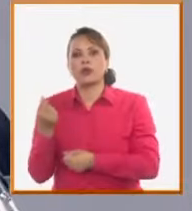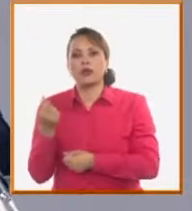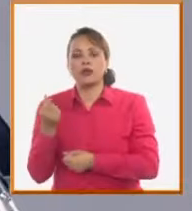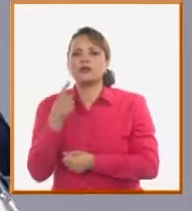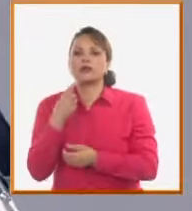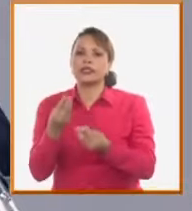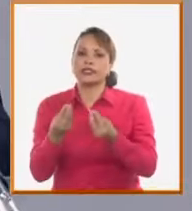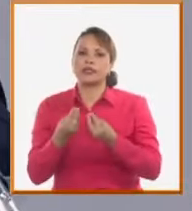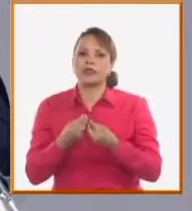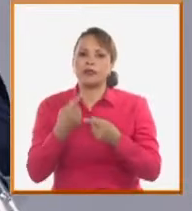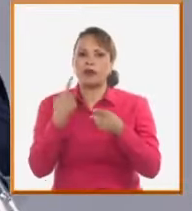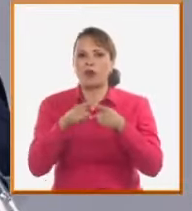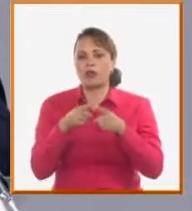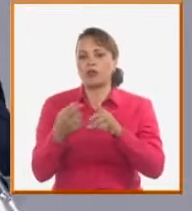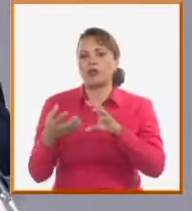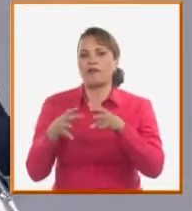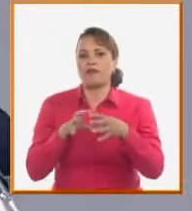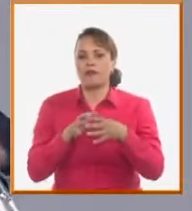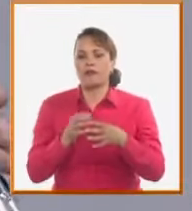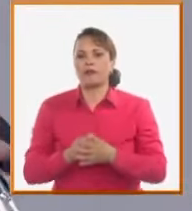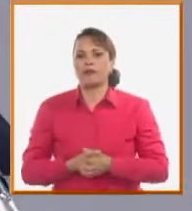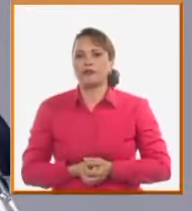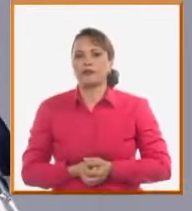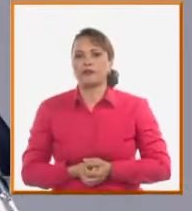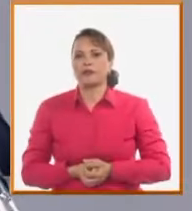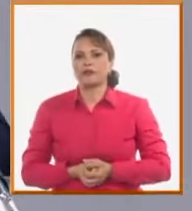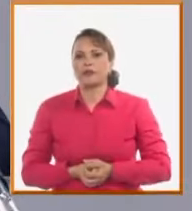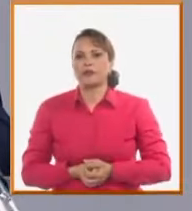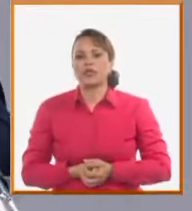y reciben otro tipo de equipo. Este tipo de equipo que